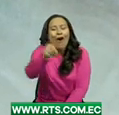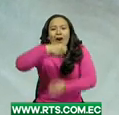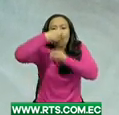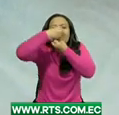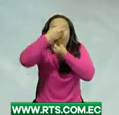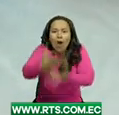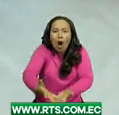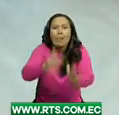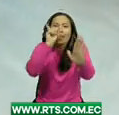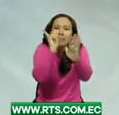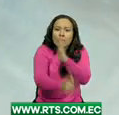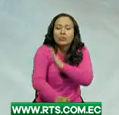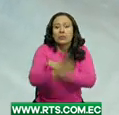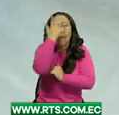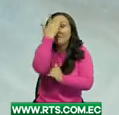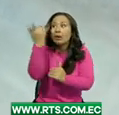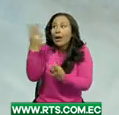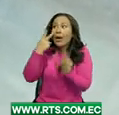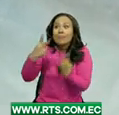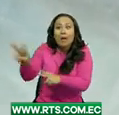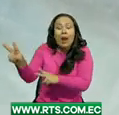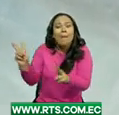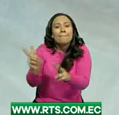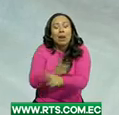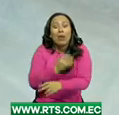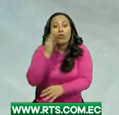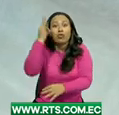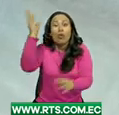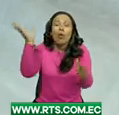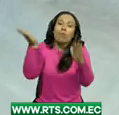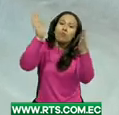miedo, porque puede llegar a